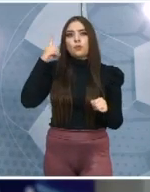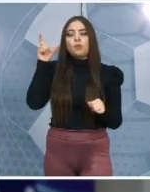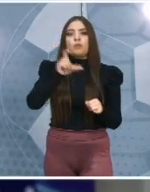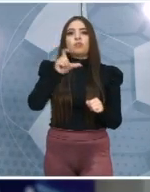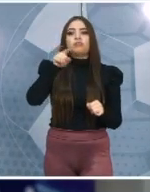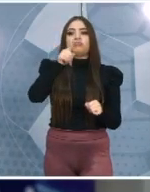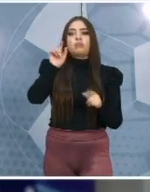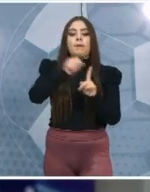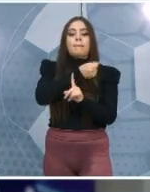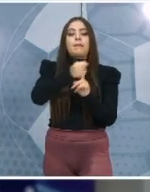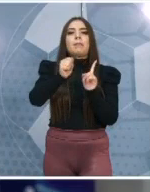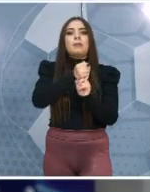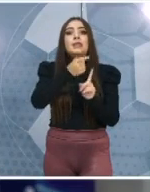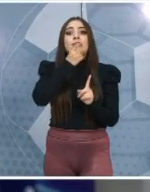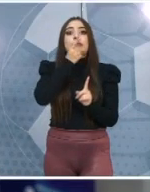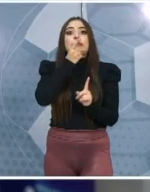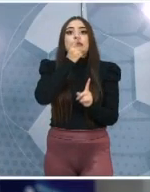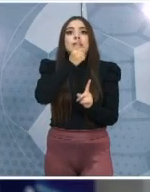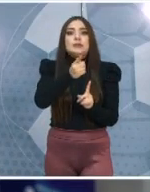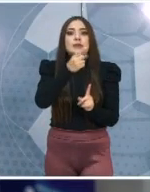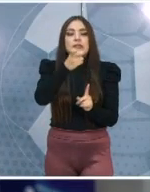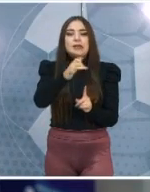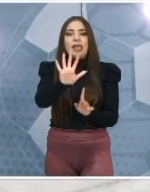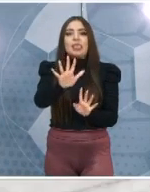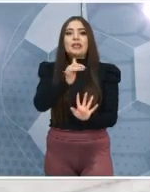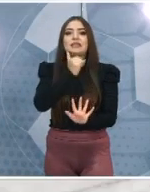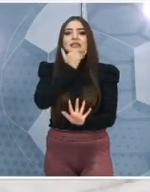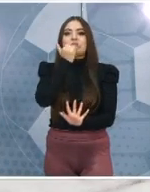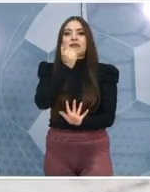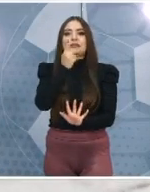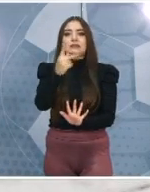Señalaron que se habían equivocado de persona.